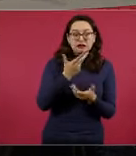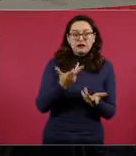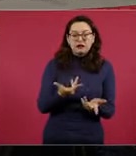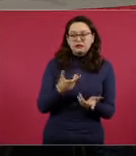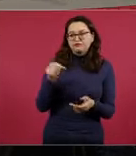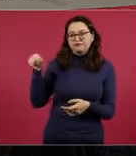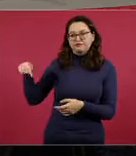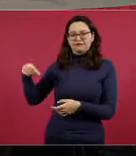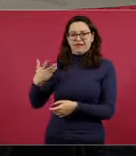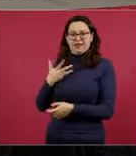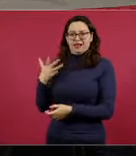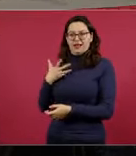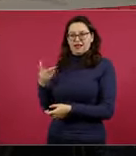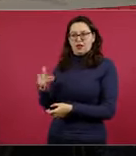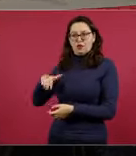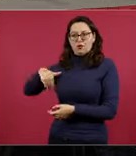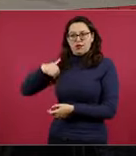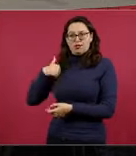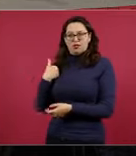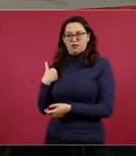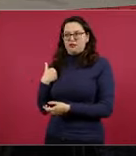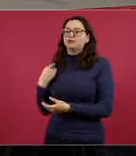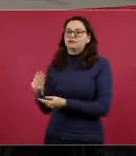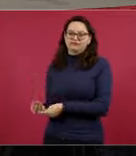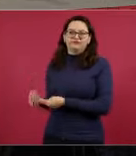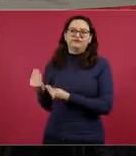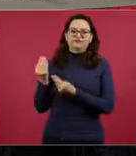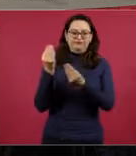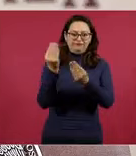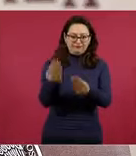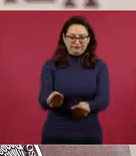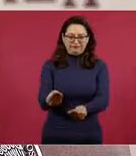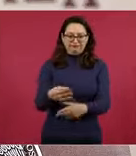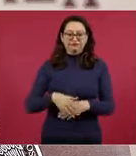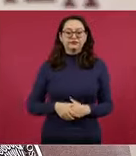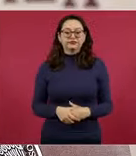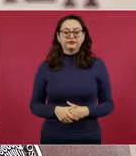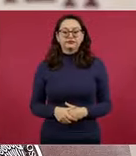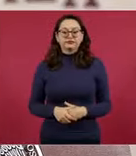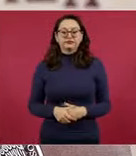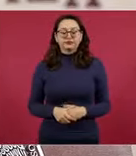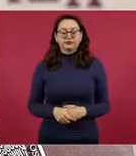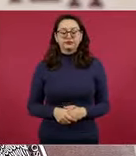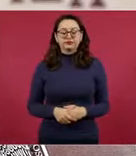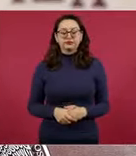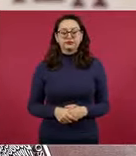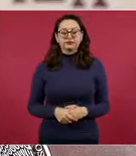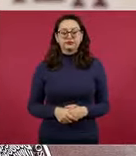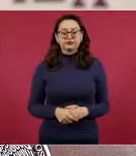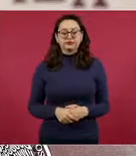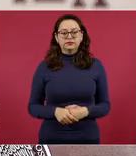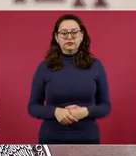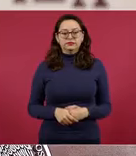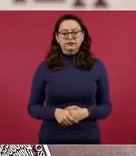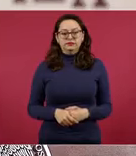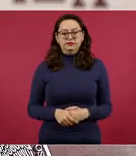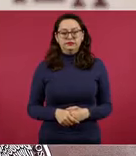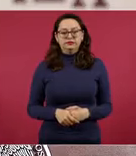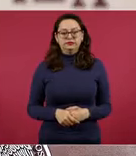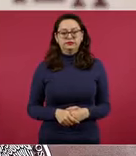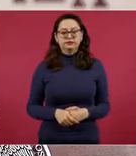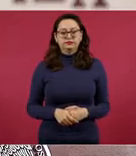de medicamentos para hacer referente, que requieren para hacer referencia a las necesidades. En la siguiente, por